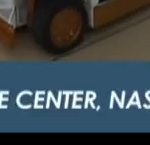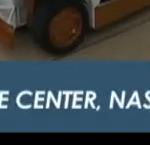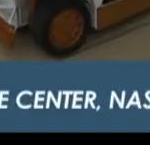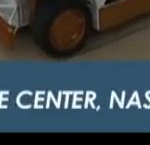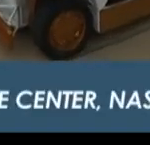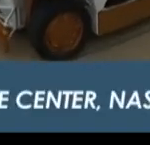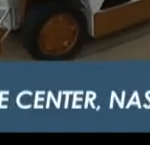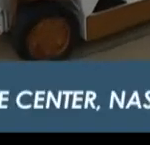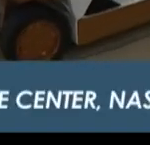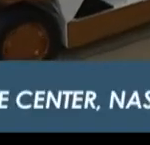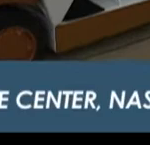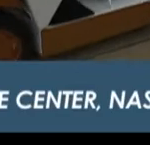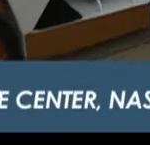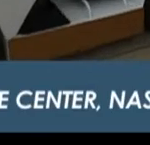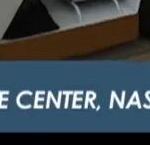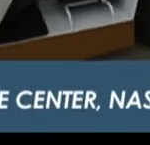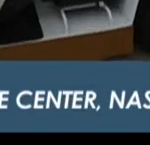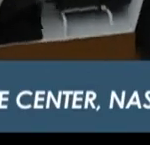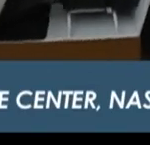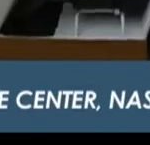All right, hold on to your camera.